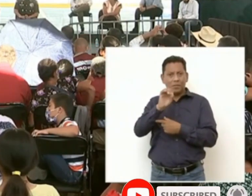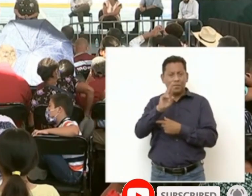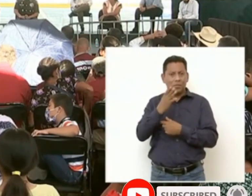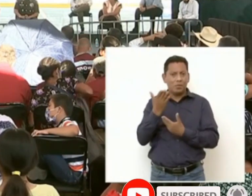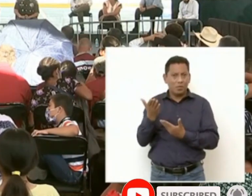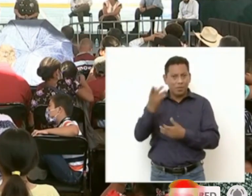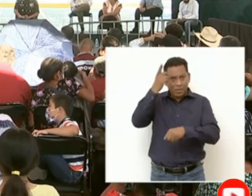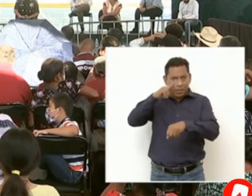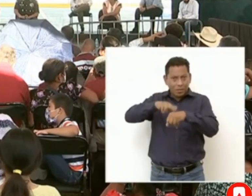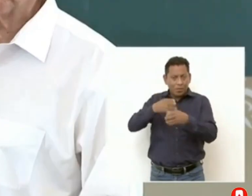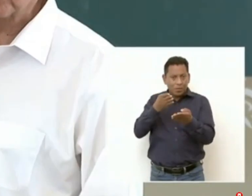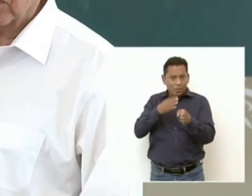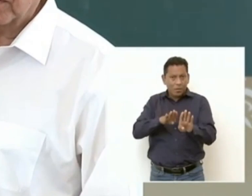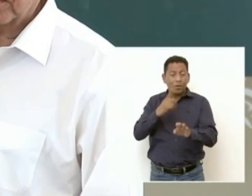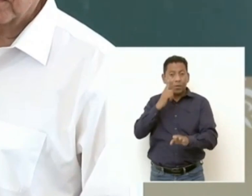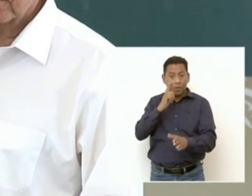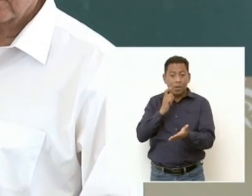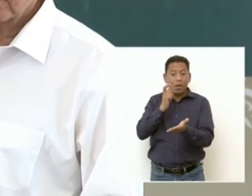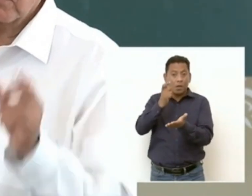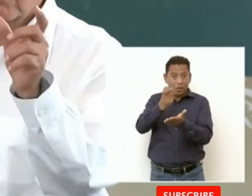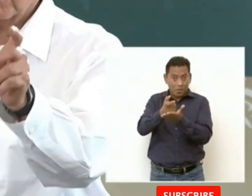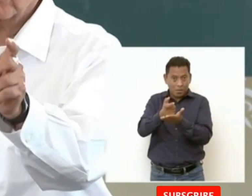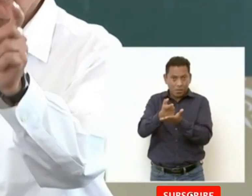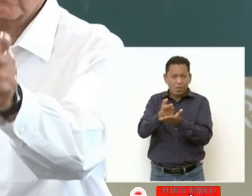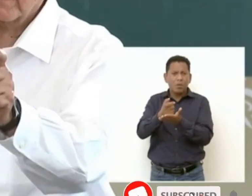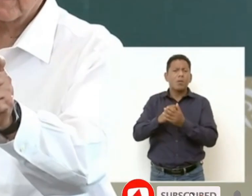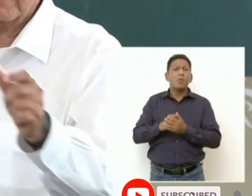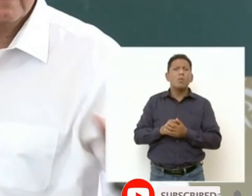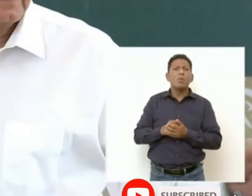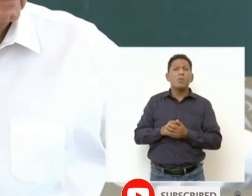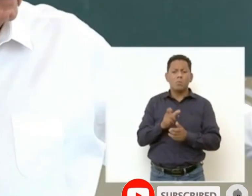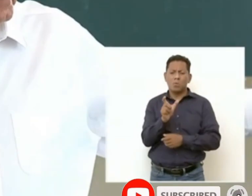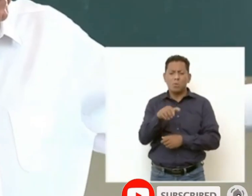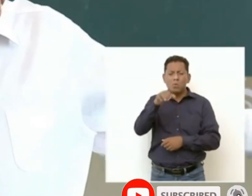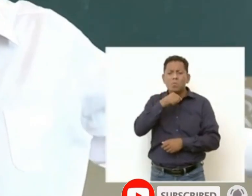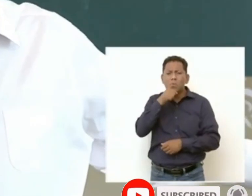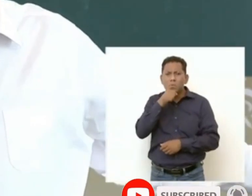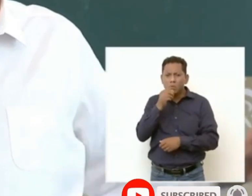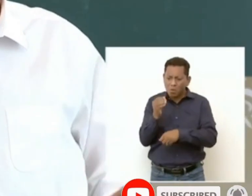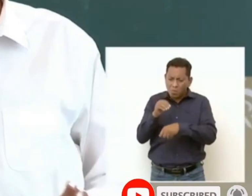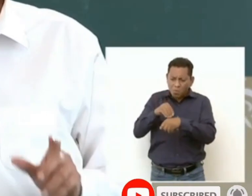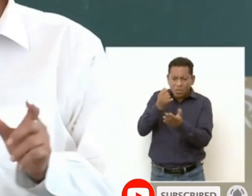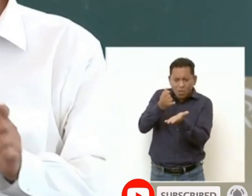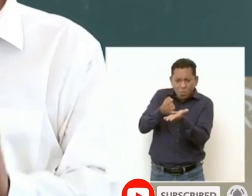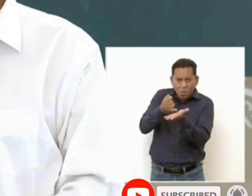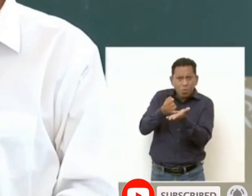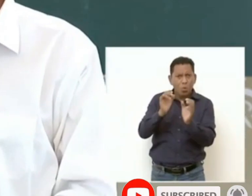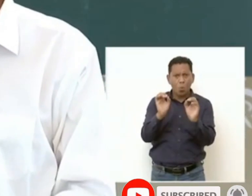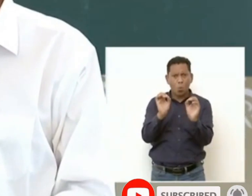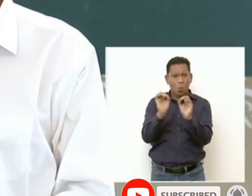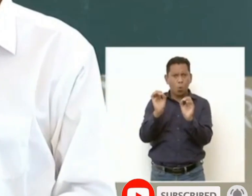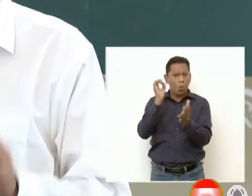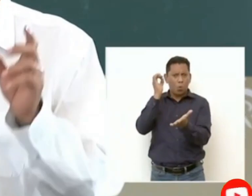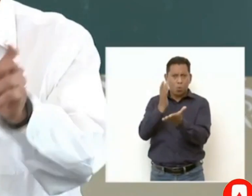Bocanegra, el director del banco, sin comisiones. El adulto mayor con su tarjeta va a recibir lo que le